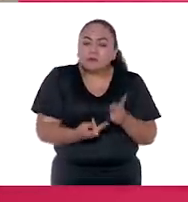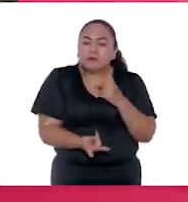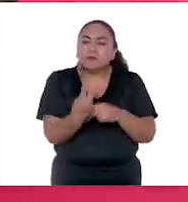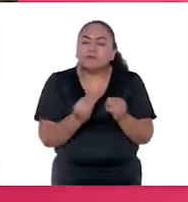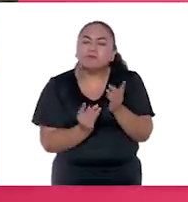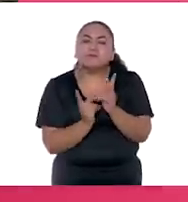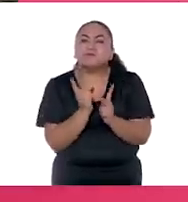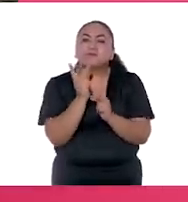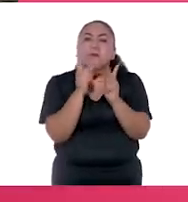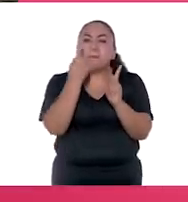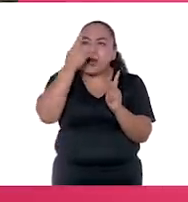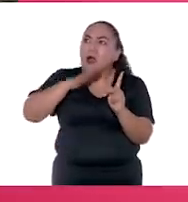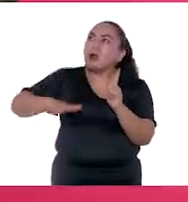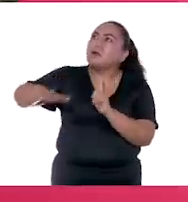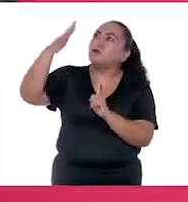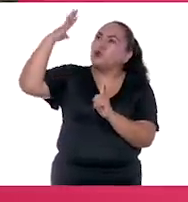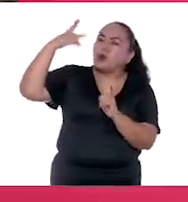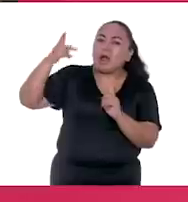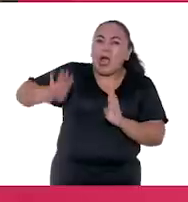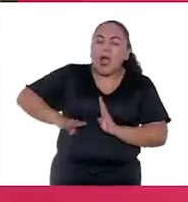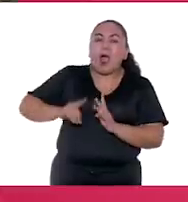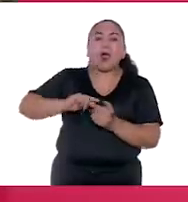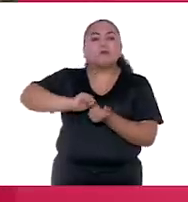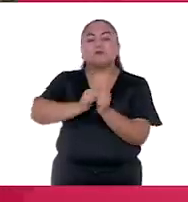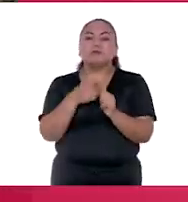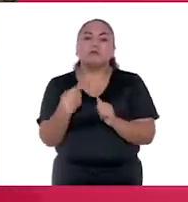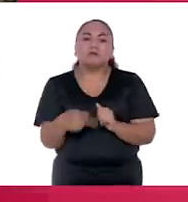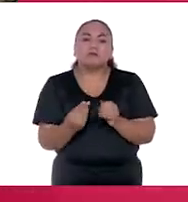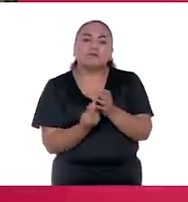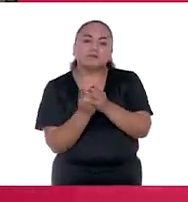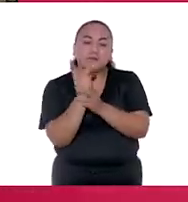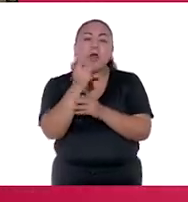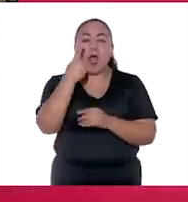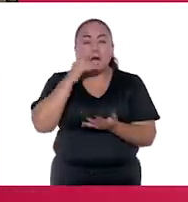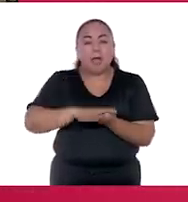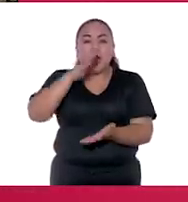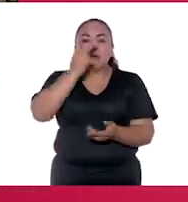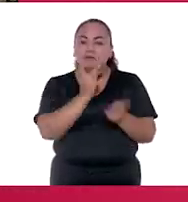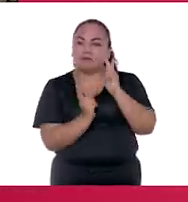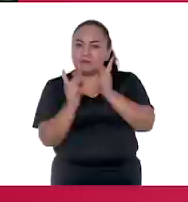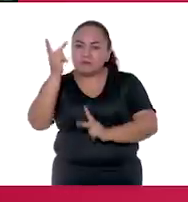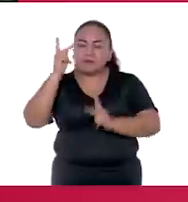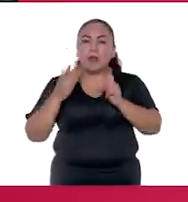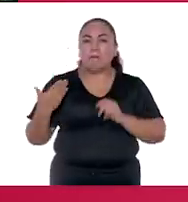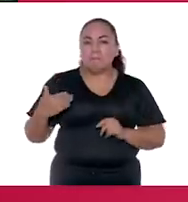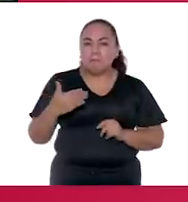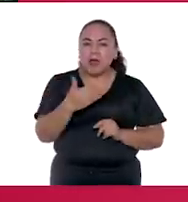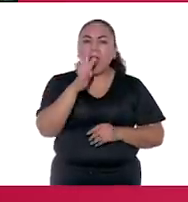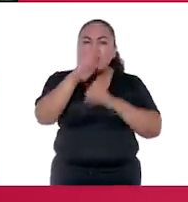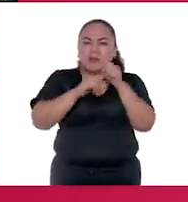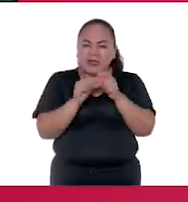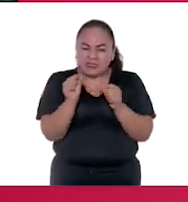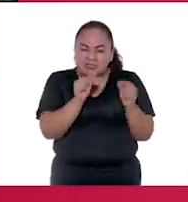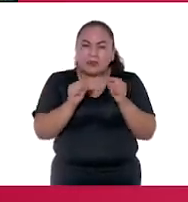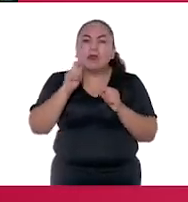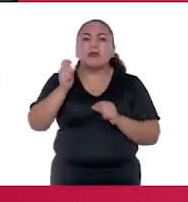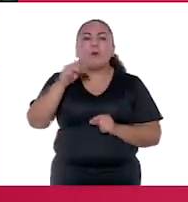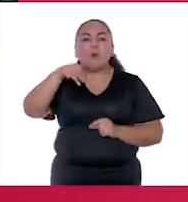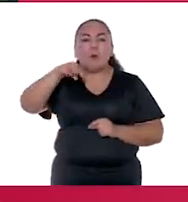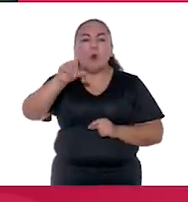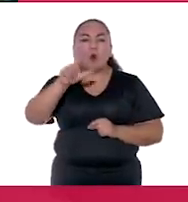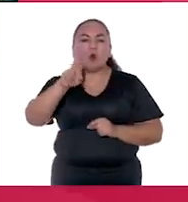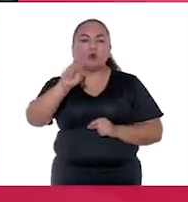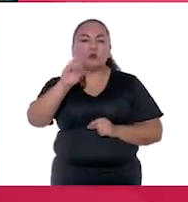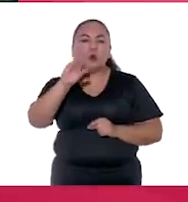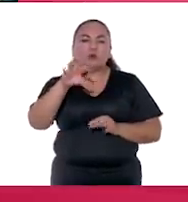adaptarse al lugar. Los endemismos se presentan más en plantas, peces, crustáceos y moluscos.